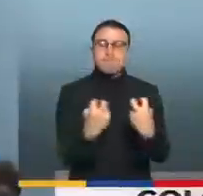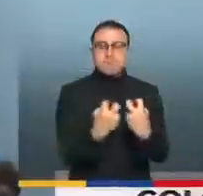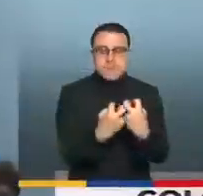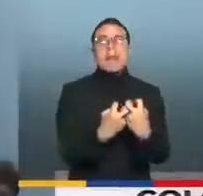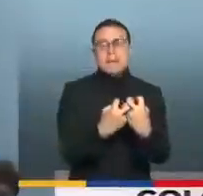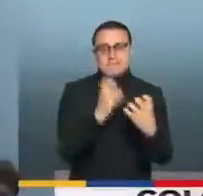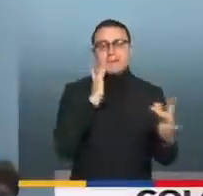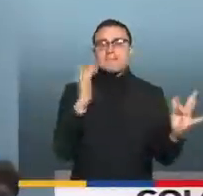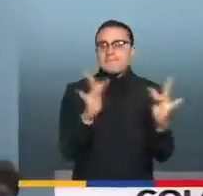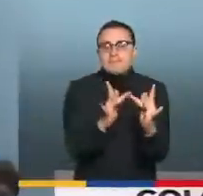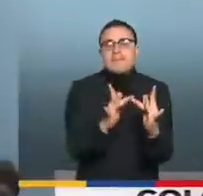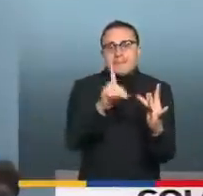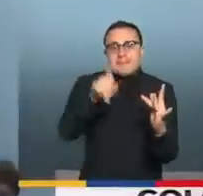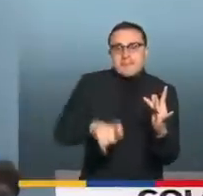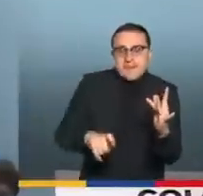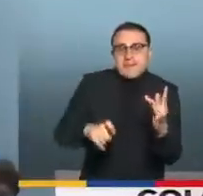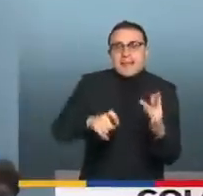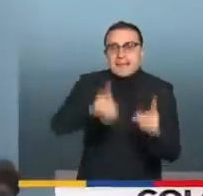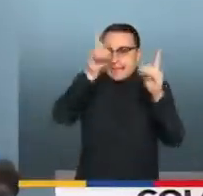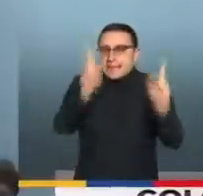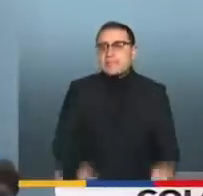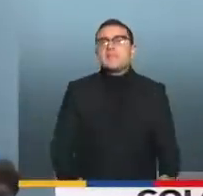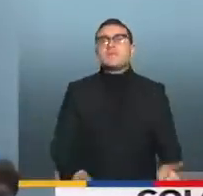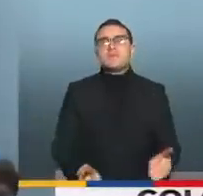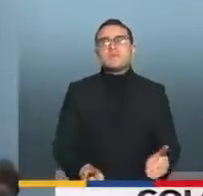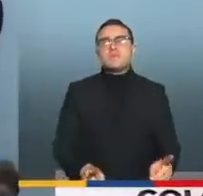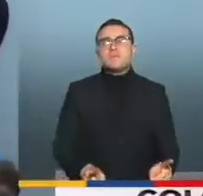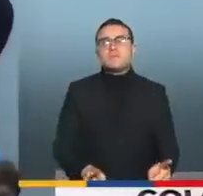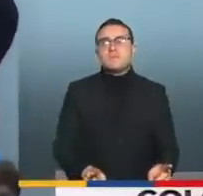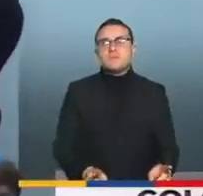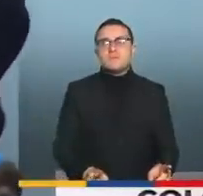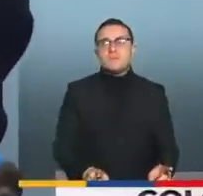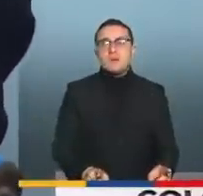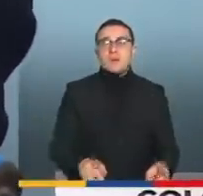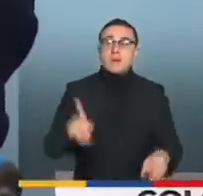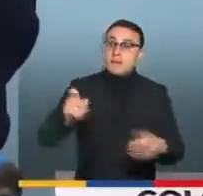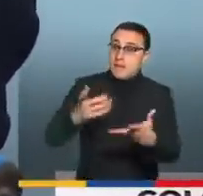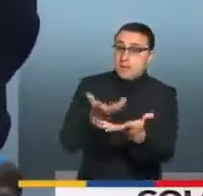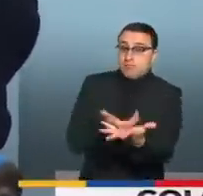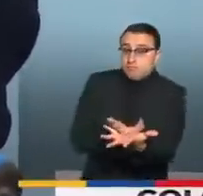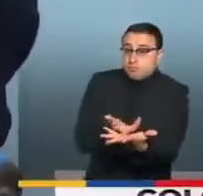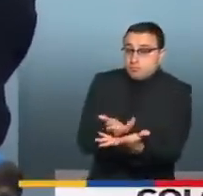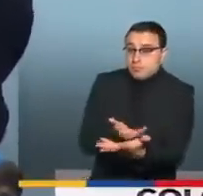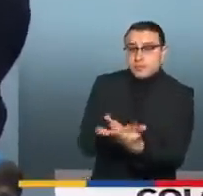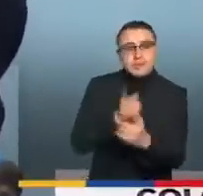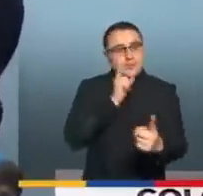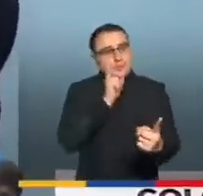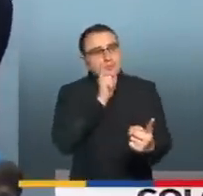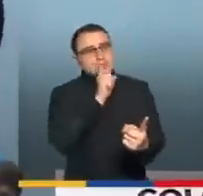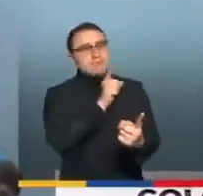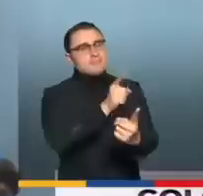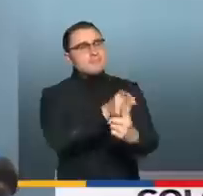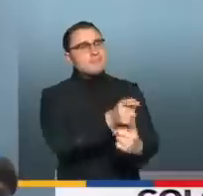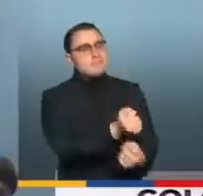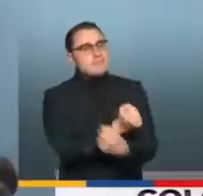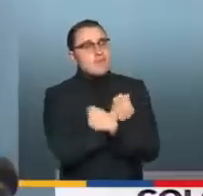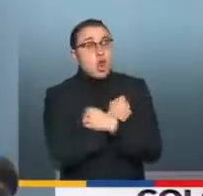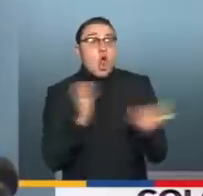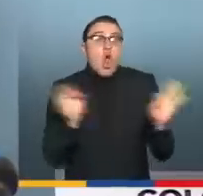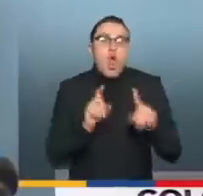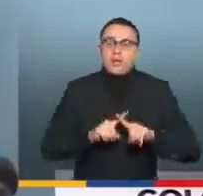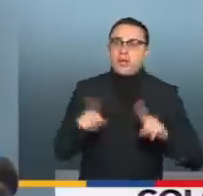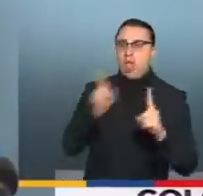tiene que ver con definirlo, con recomendar si vamos hacia el amor o vamos hacia la